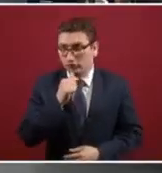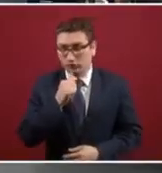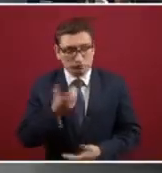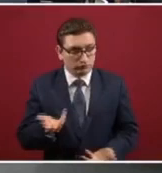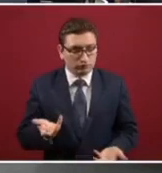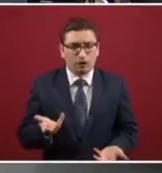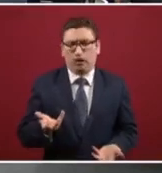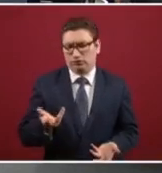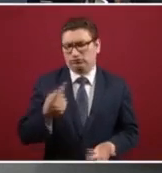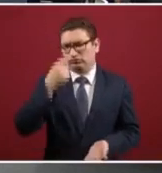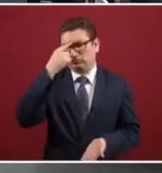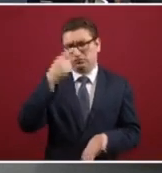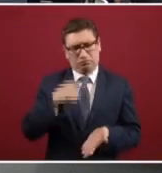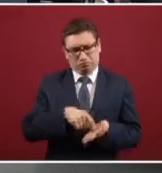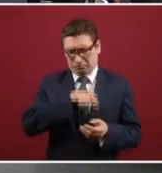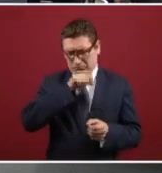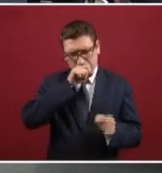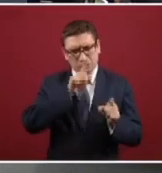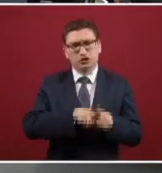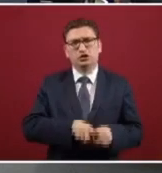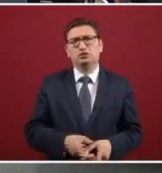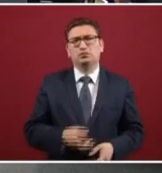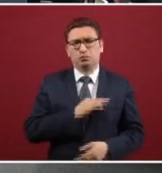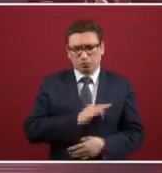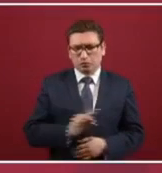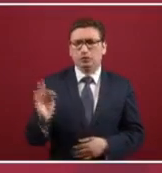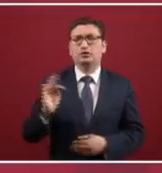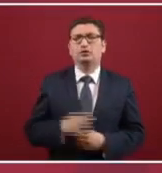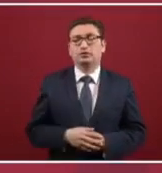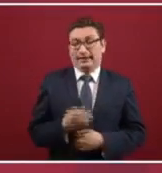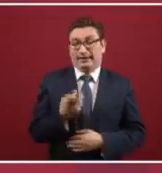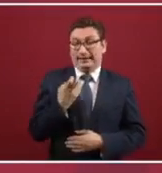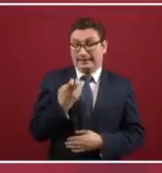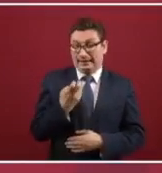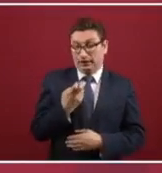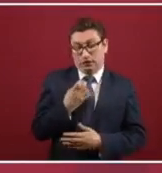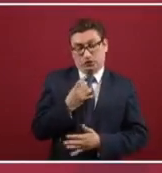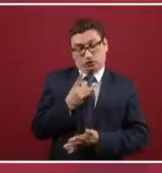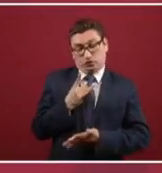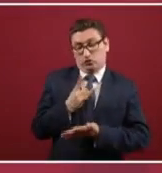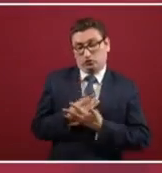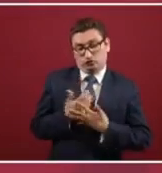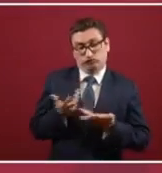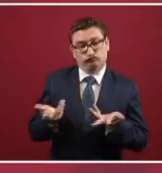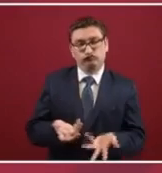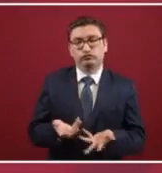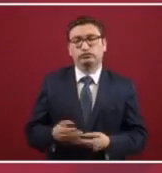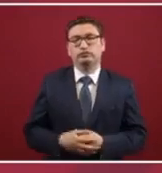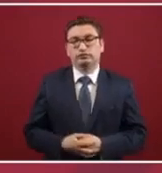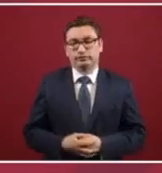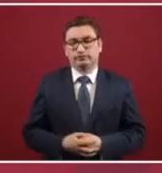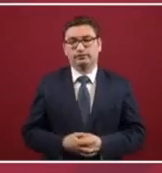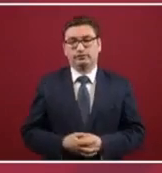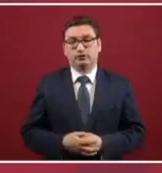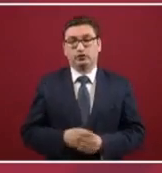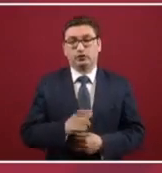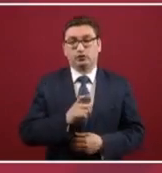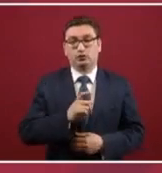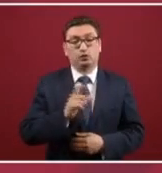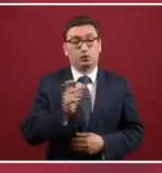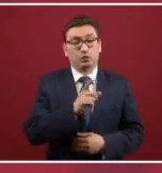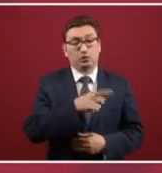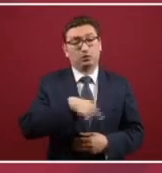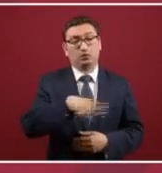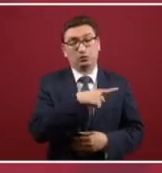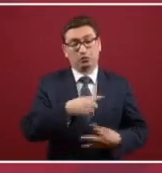un oficio al presidente de la Suprema Corte de Justicia de la Nación, Arturo Saldívar, para que revise el caso del amparo otorgado a una